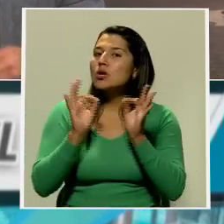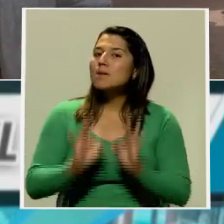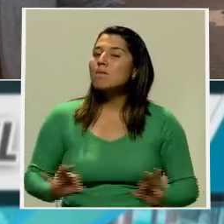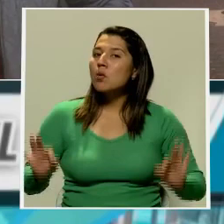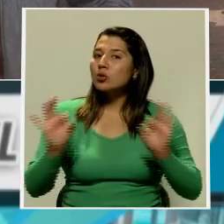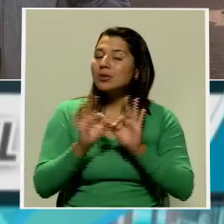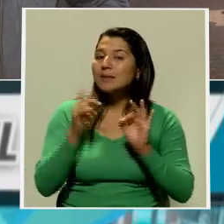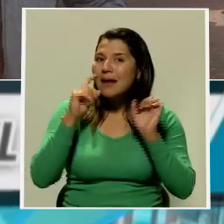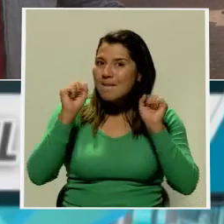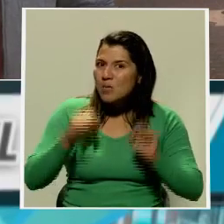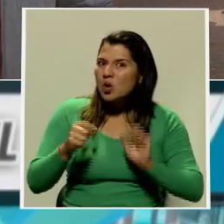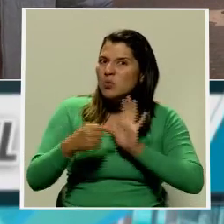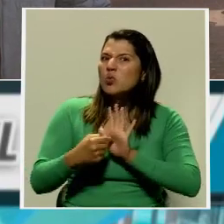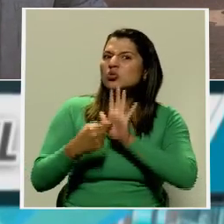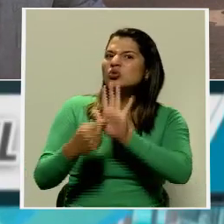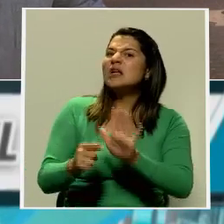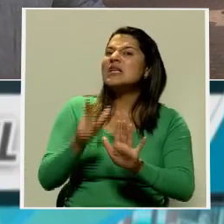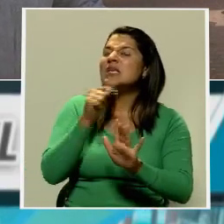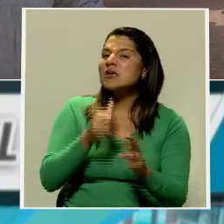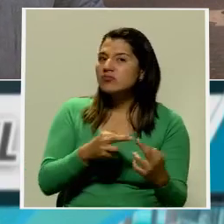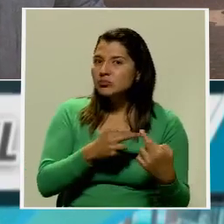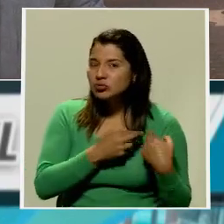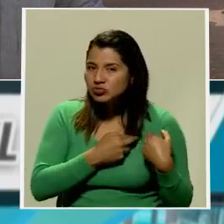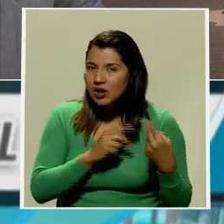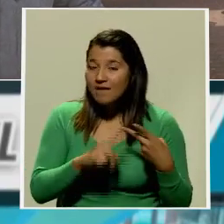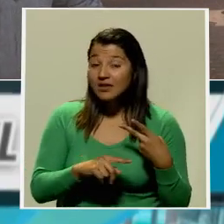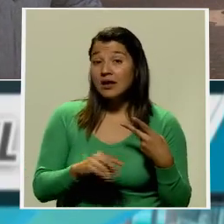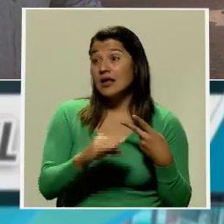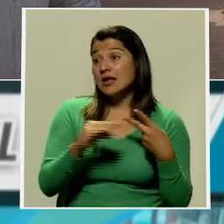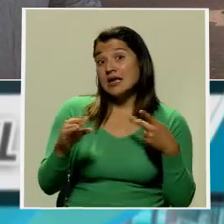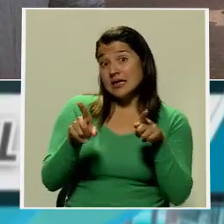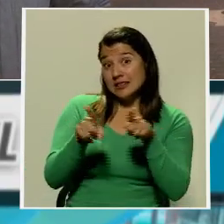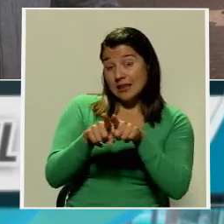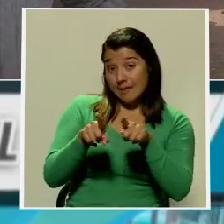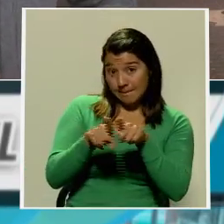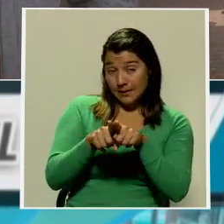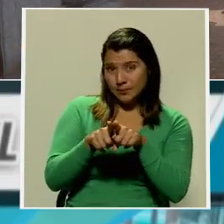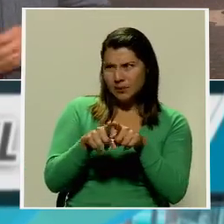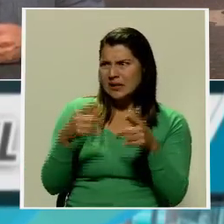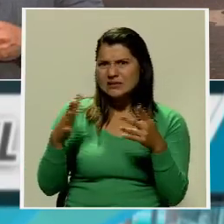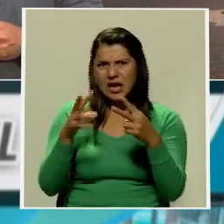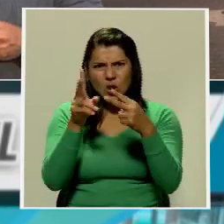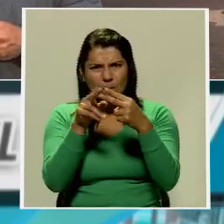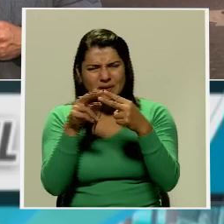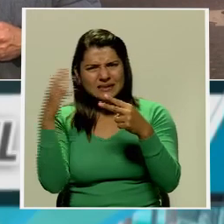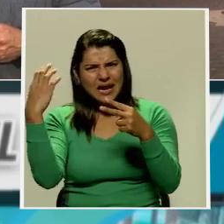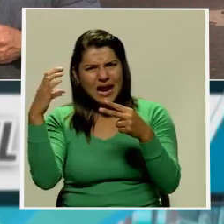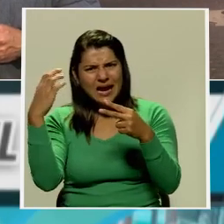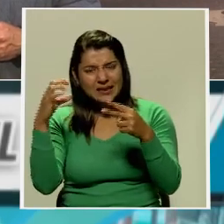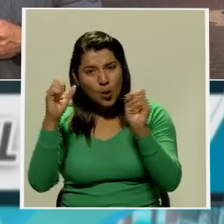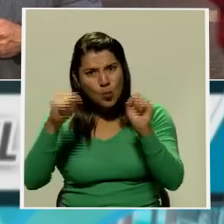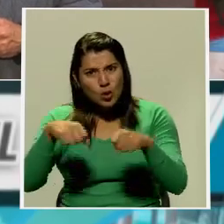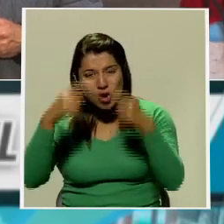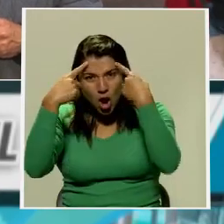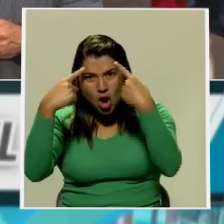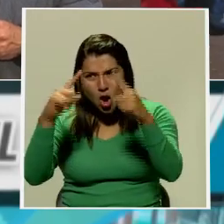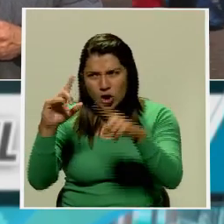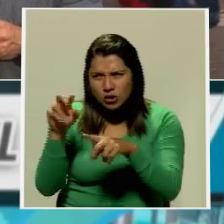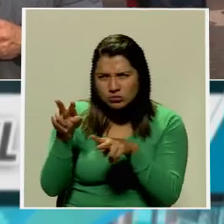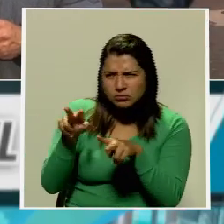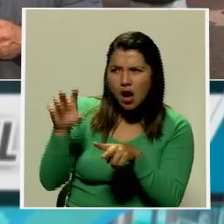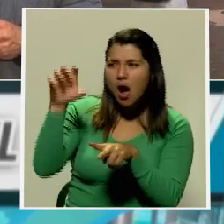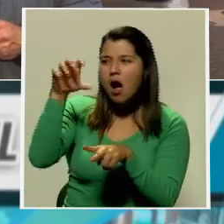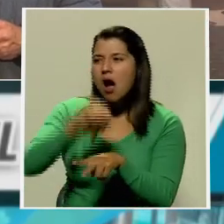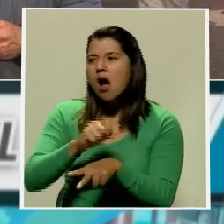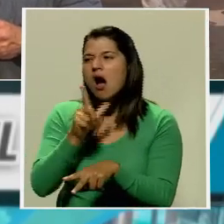la identidad, incluso en 2 casos en Cartago, en lograr ubicar e identificar a